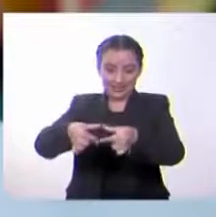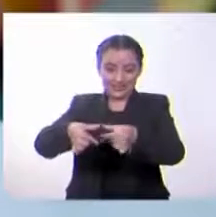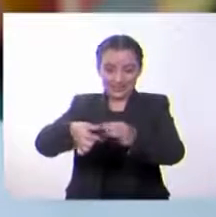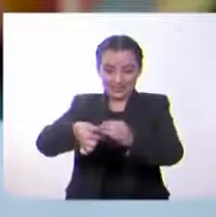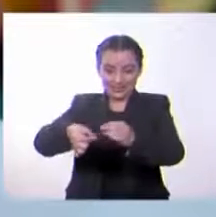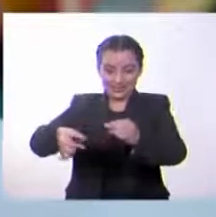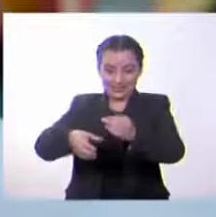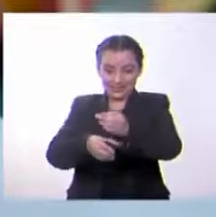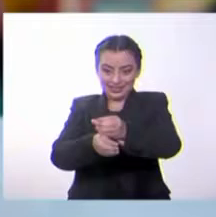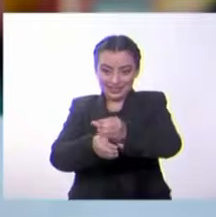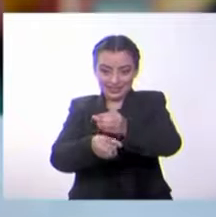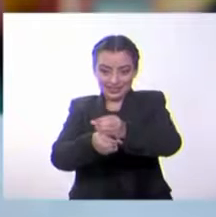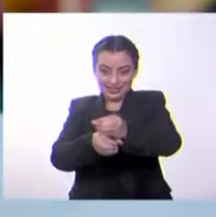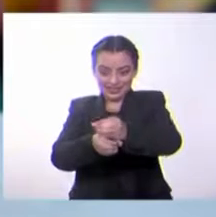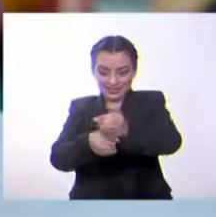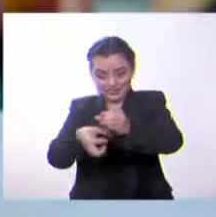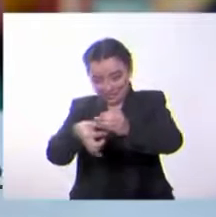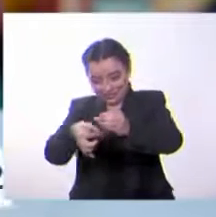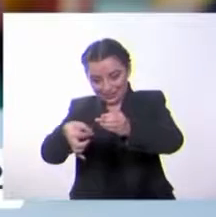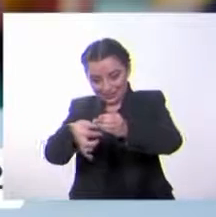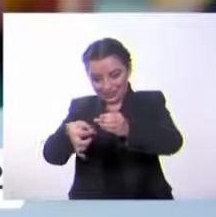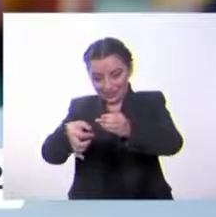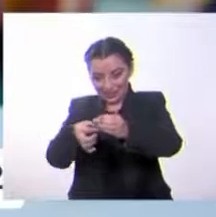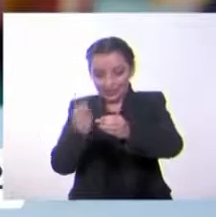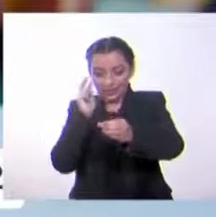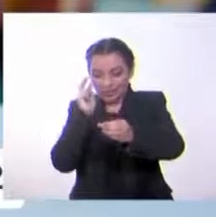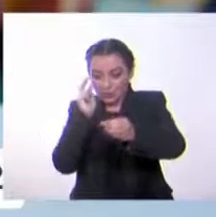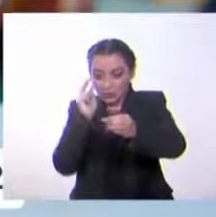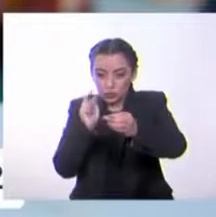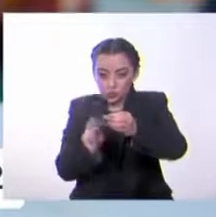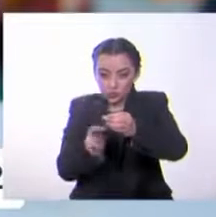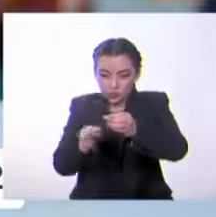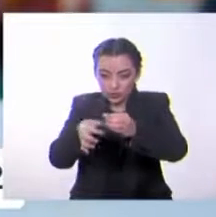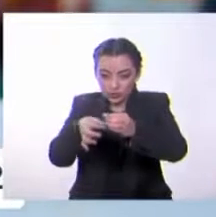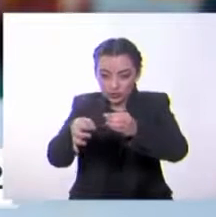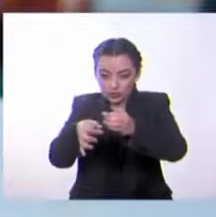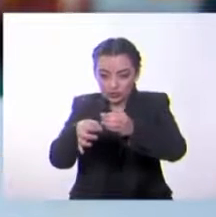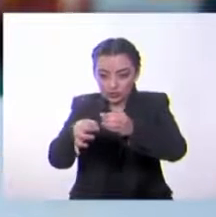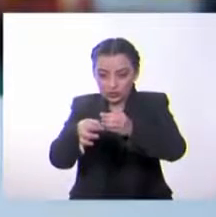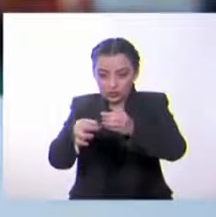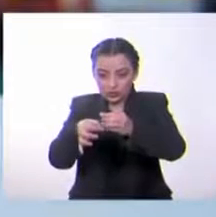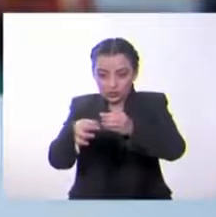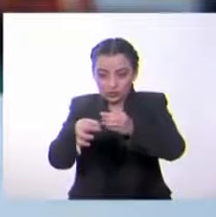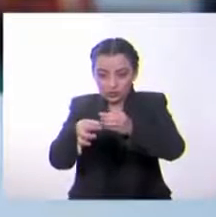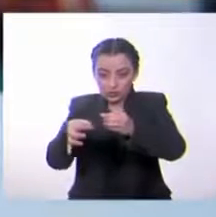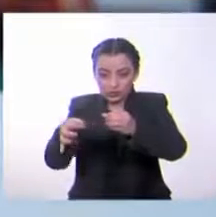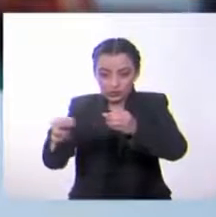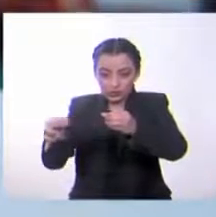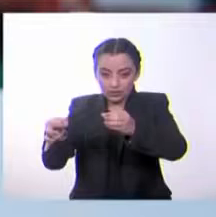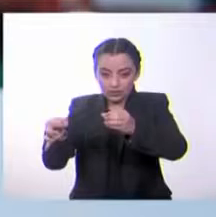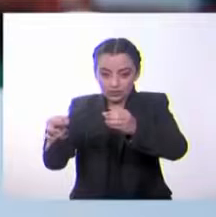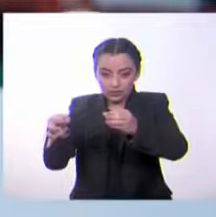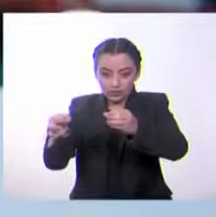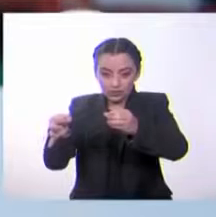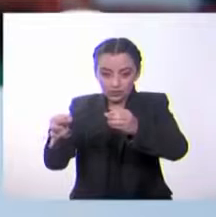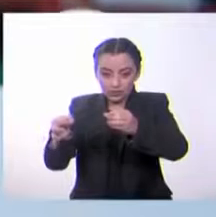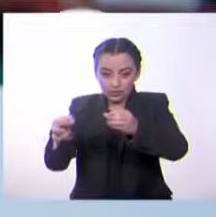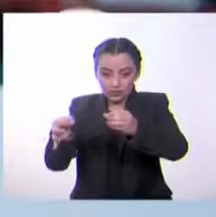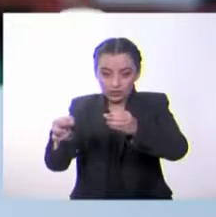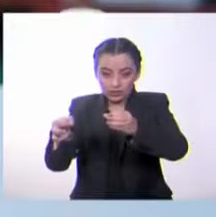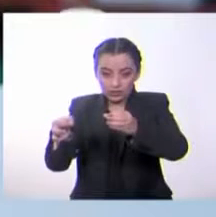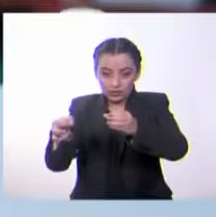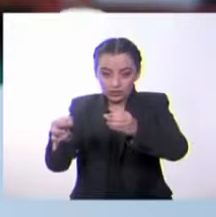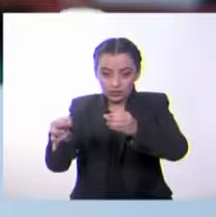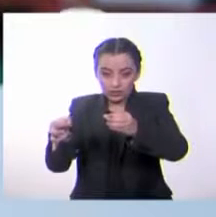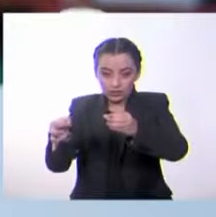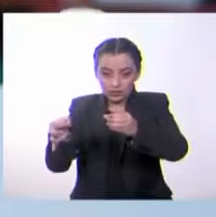la tarjeta y quiero que observes qué ocurre en esta interfase. ahí quiero que pongas toda tu atención y